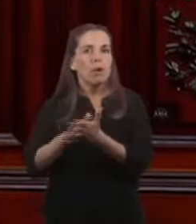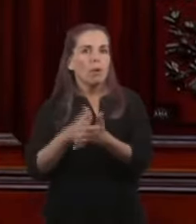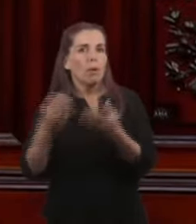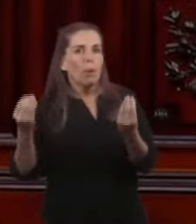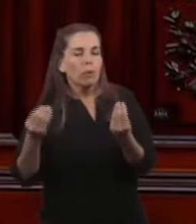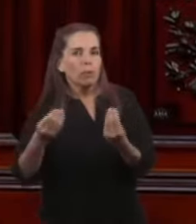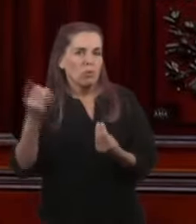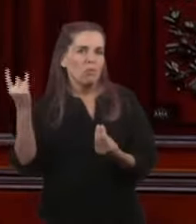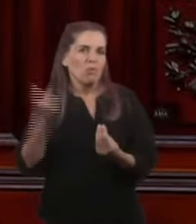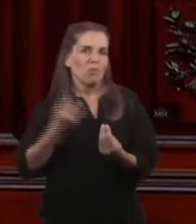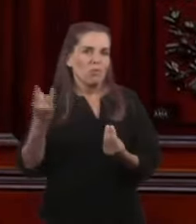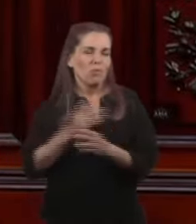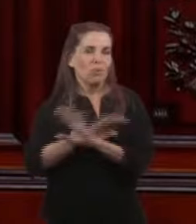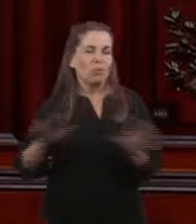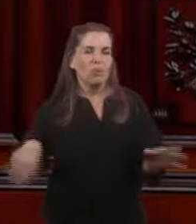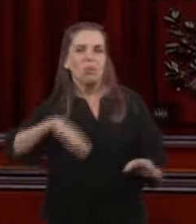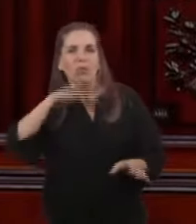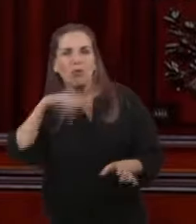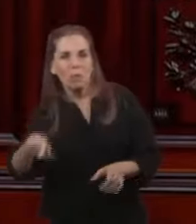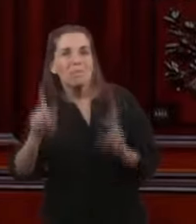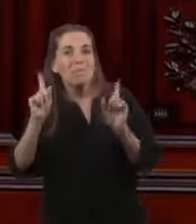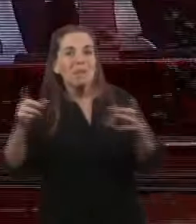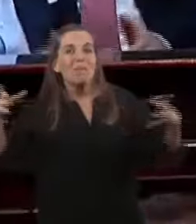estúpidas el quiser ismo